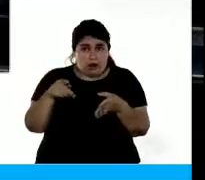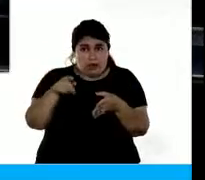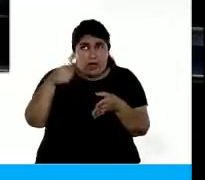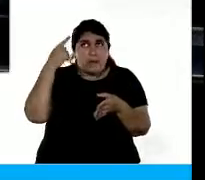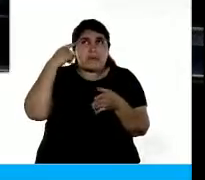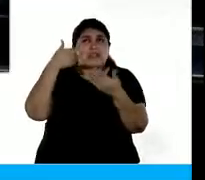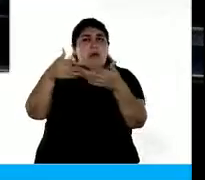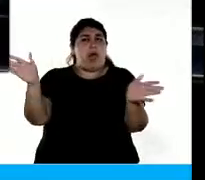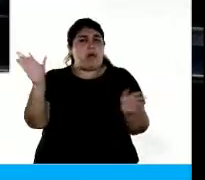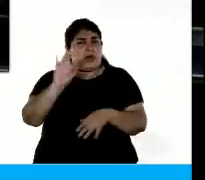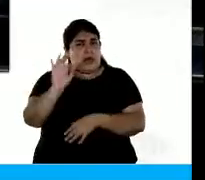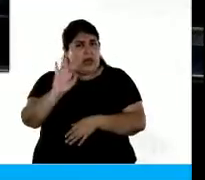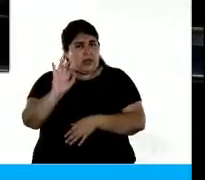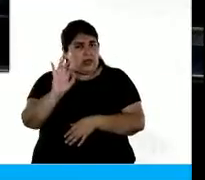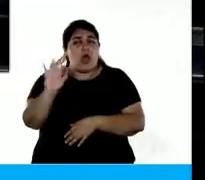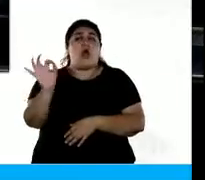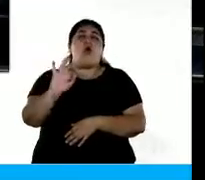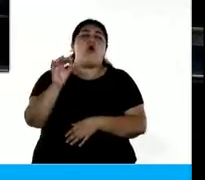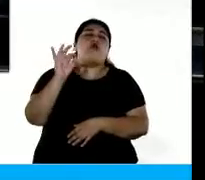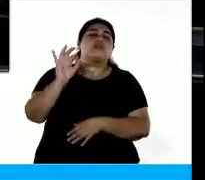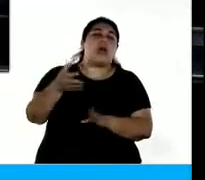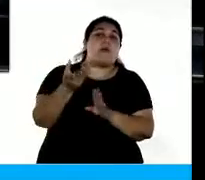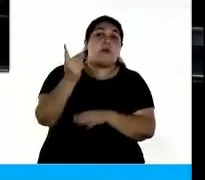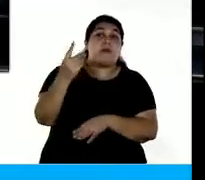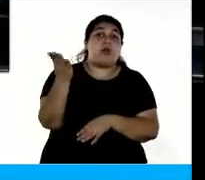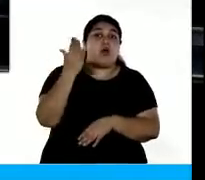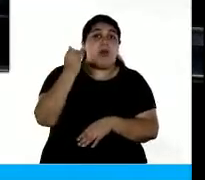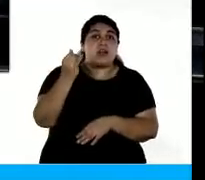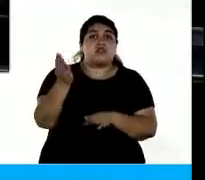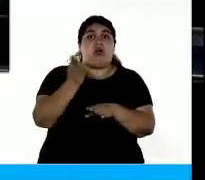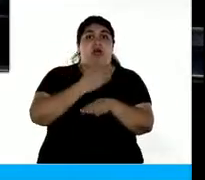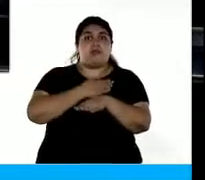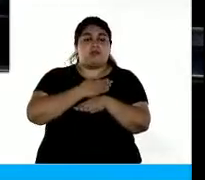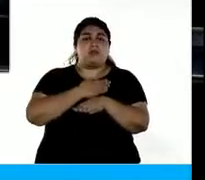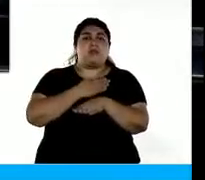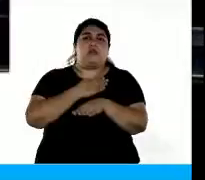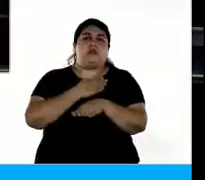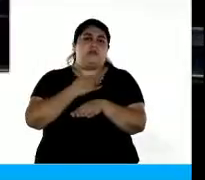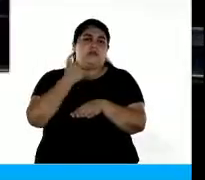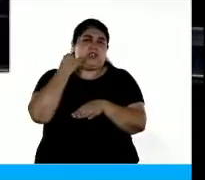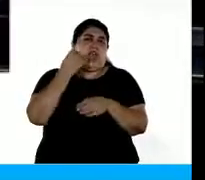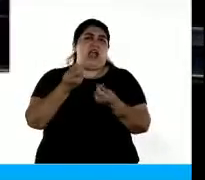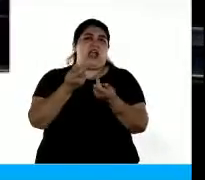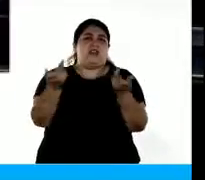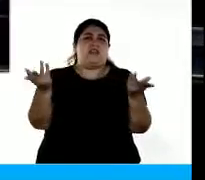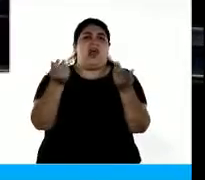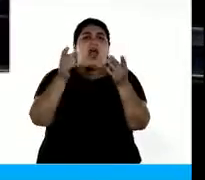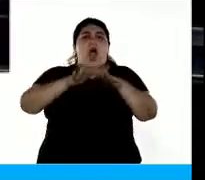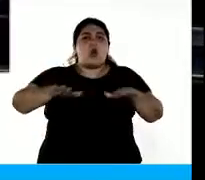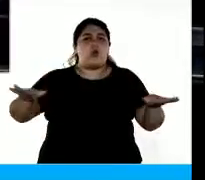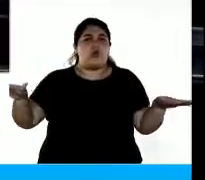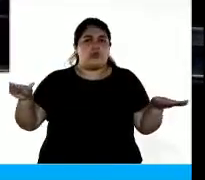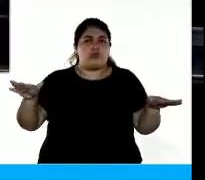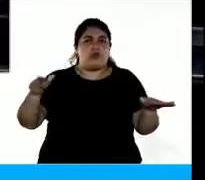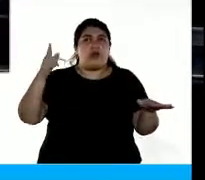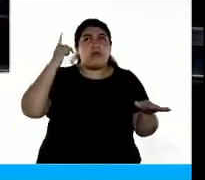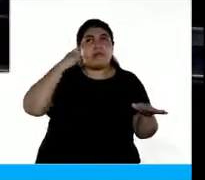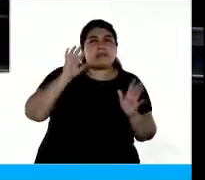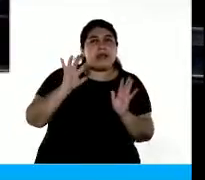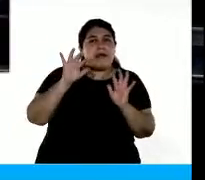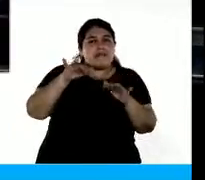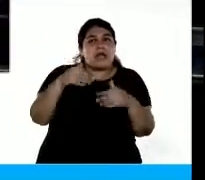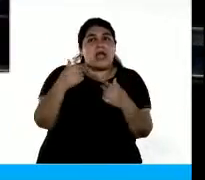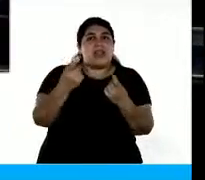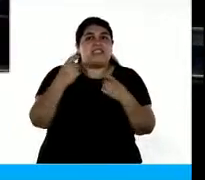o que no sabían que antes del primero de marzo había gran partida gran cantidad de esos alumnos que iban a compensar y que necesitaban